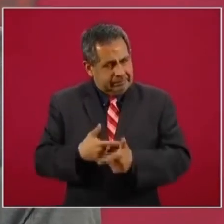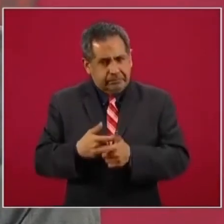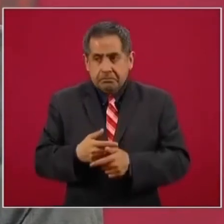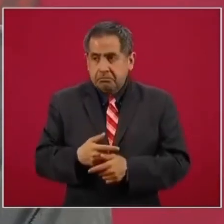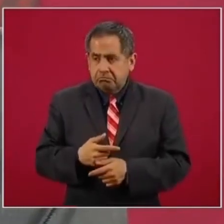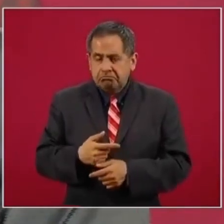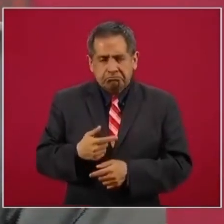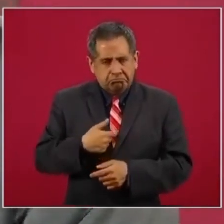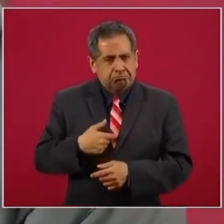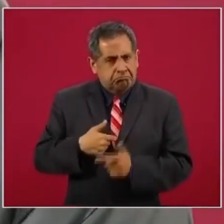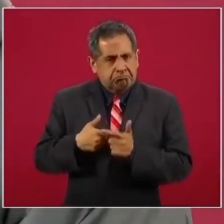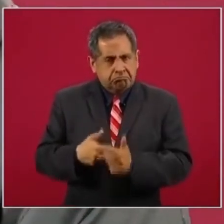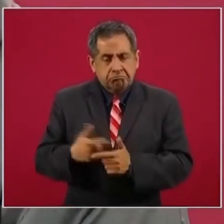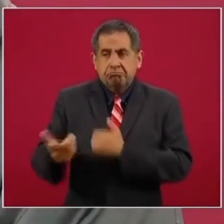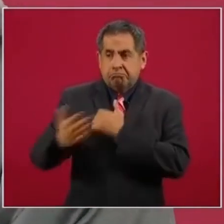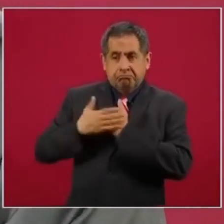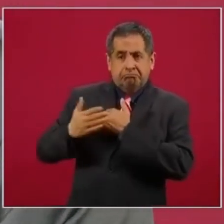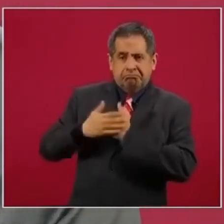no